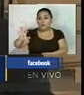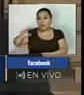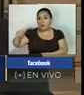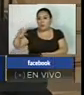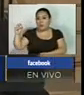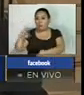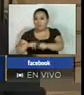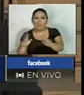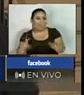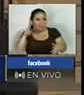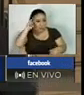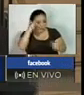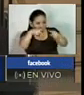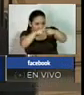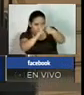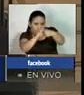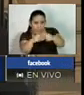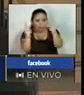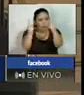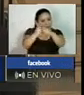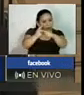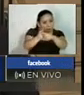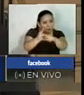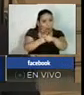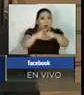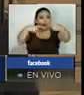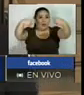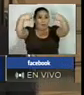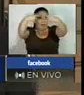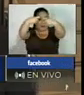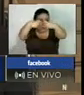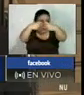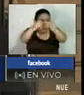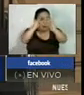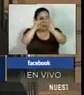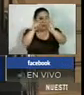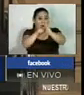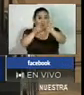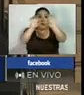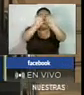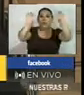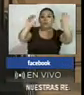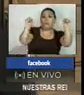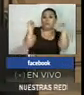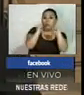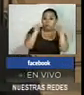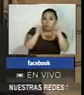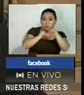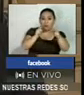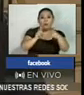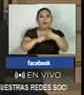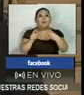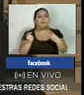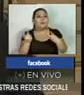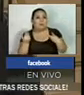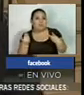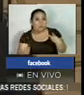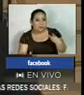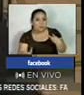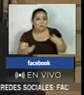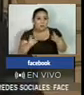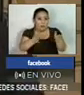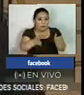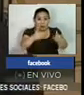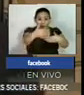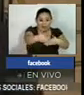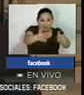Eso contempla diferentes adecuaciones, instalaciones eléctricas, aires acondicionados, divisiones que se han